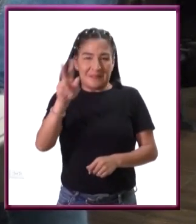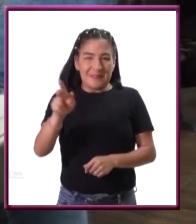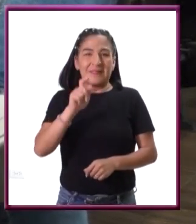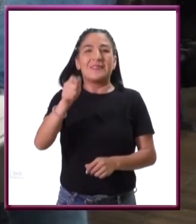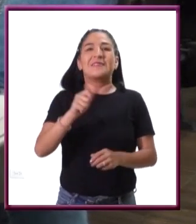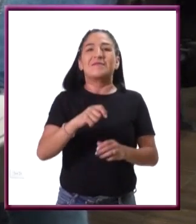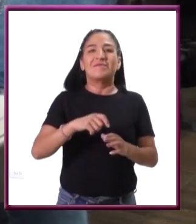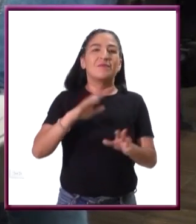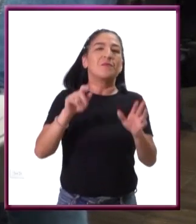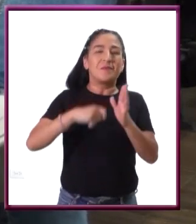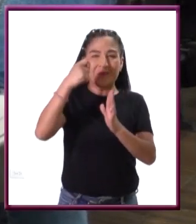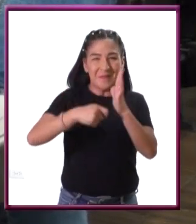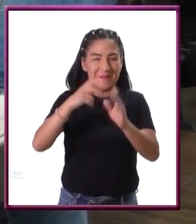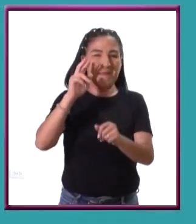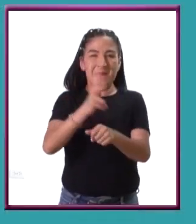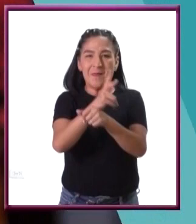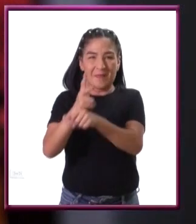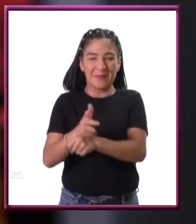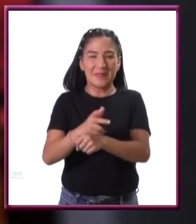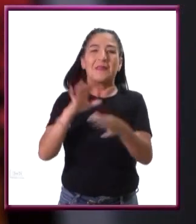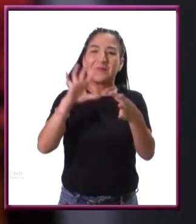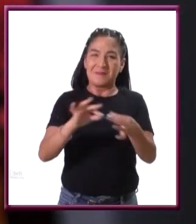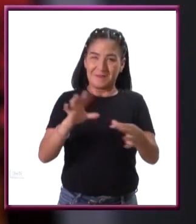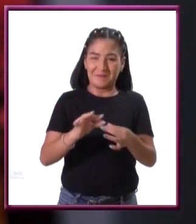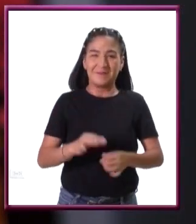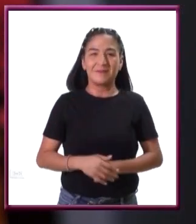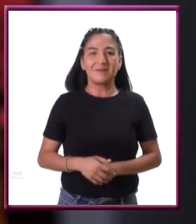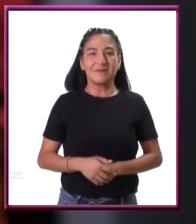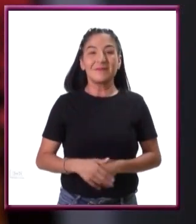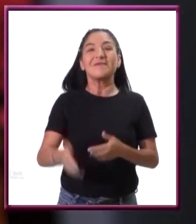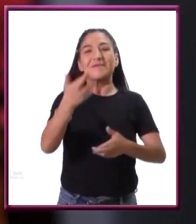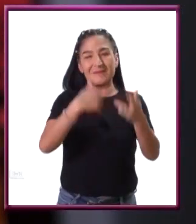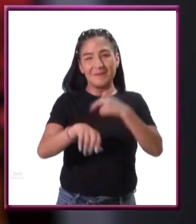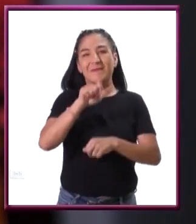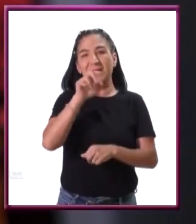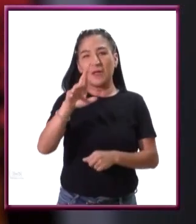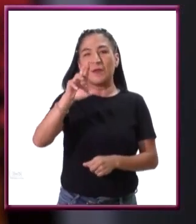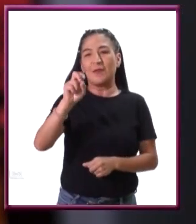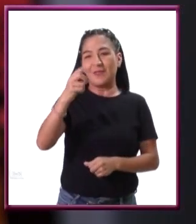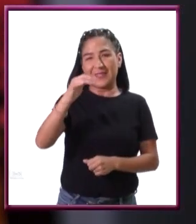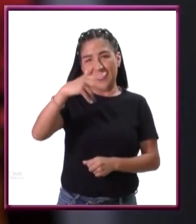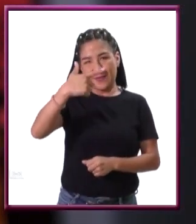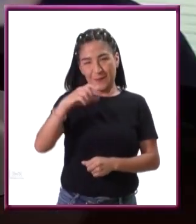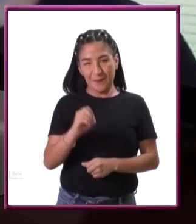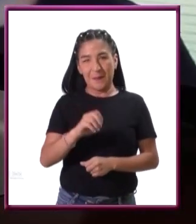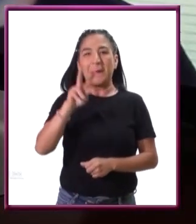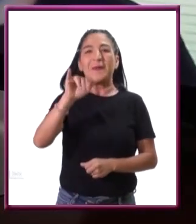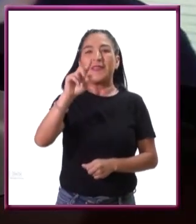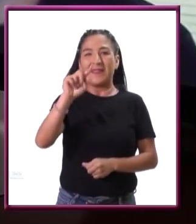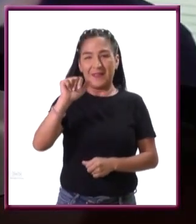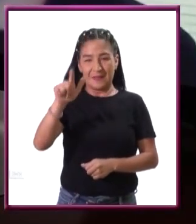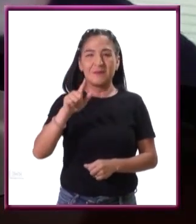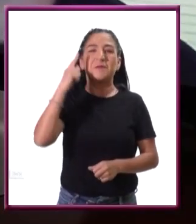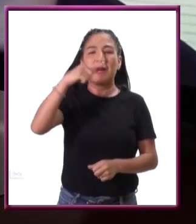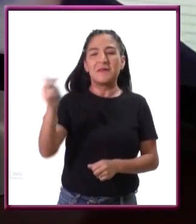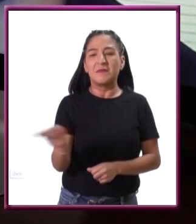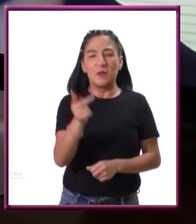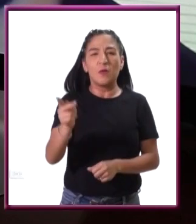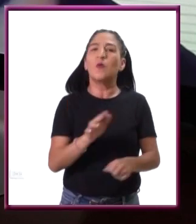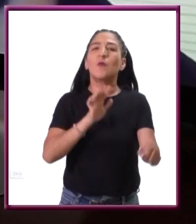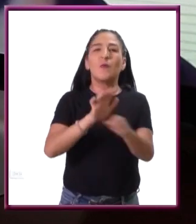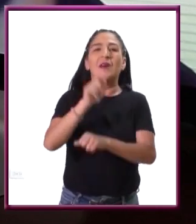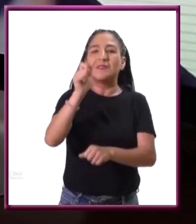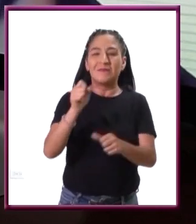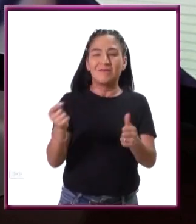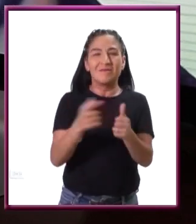cabecera para que nos cuente a detalle. Regresamos con Rodrigo Vidal Tamayo, ahora para preguntarle ¿cuál fue la primera película de